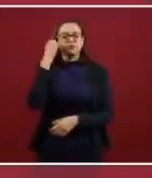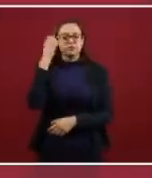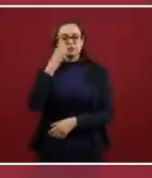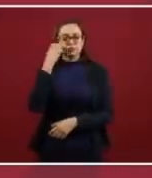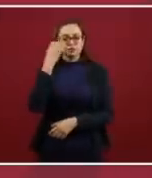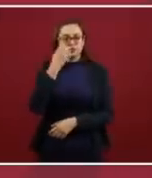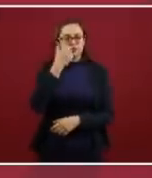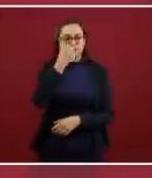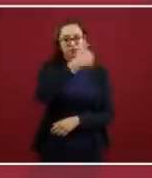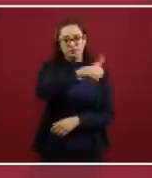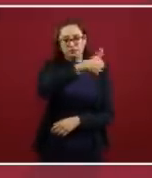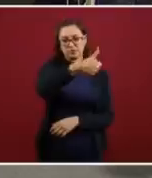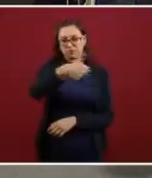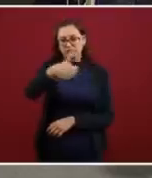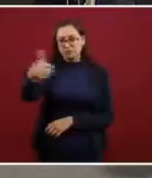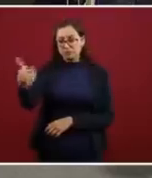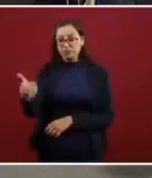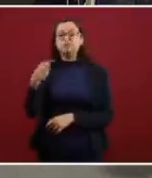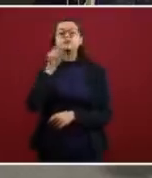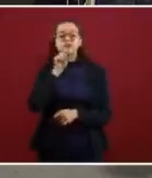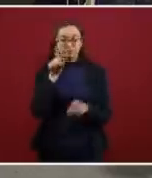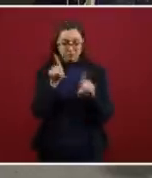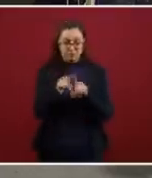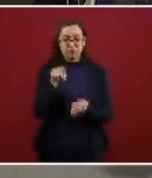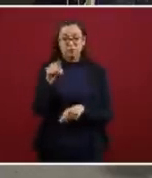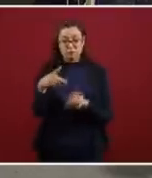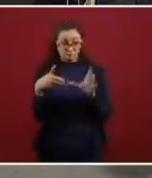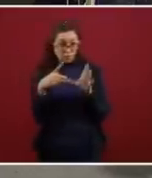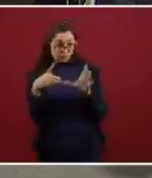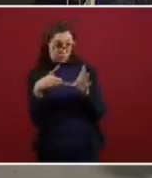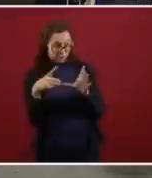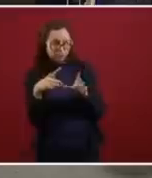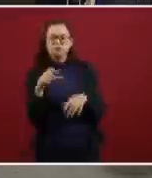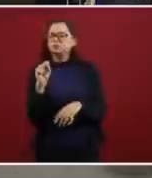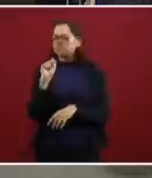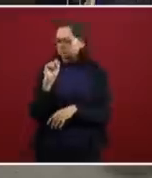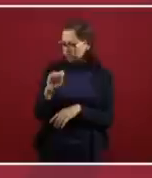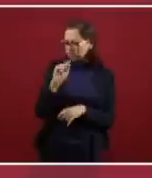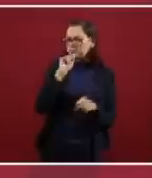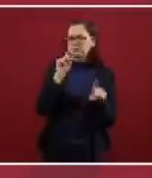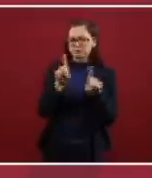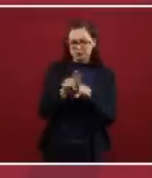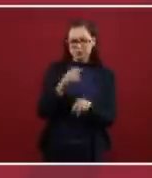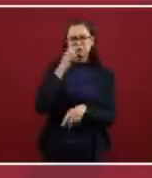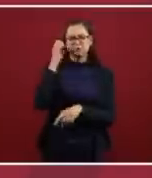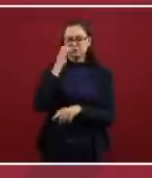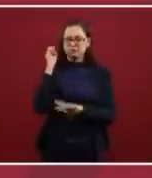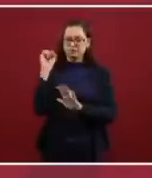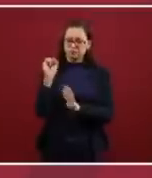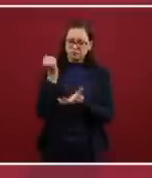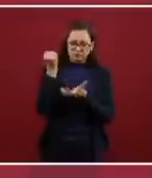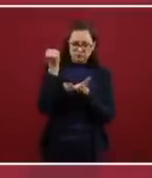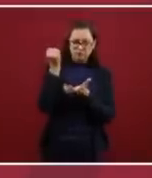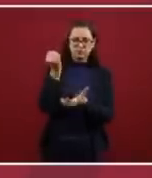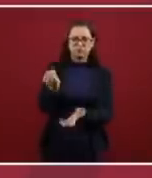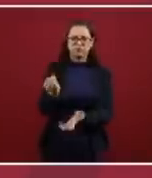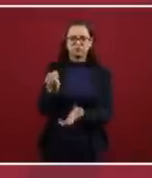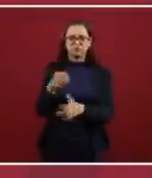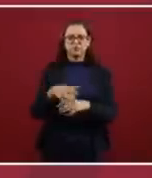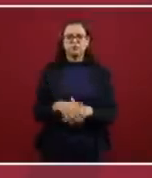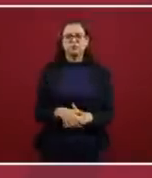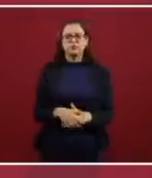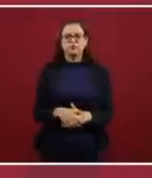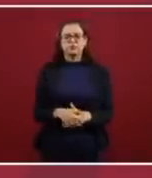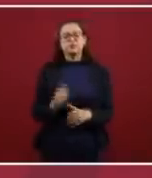su presupuesto. Incluyendo estas escuelas. Incluyendo estas escuelas. Se les va a entregar su presupuesto. Y aquí